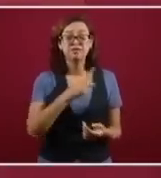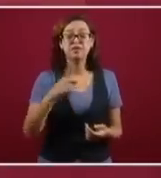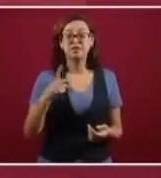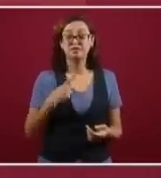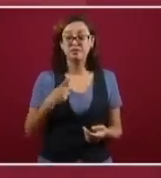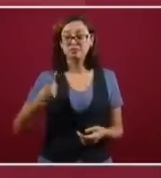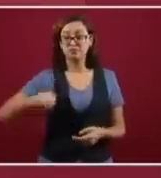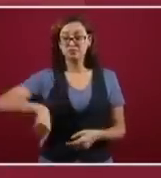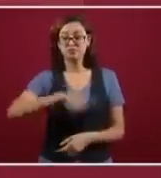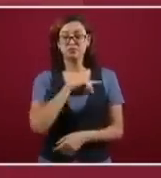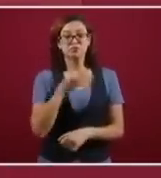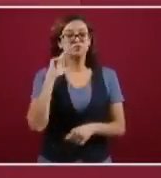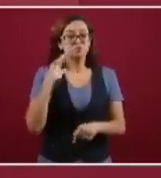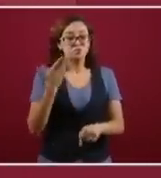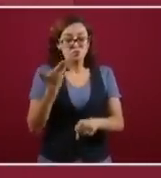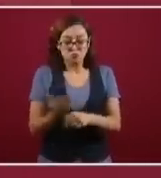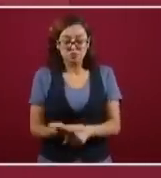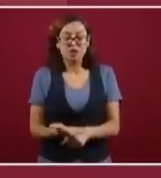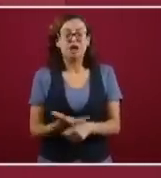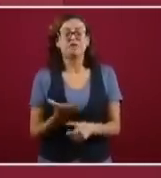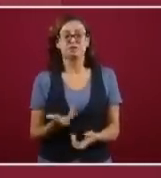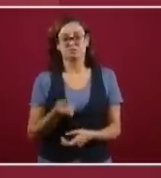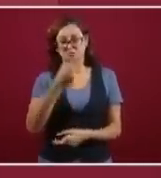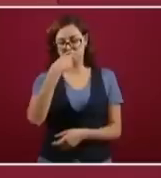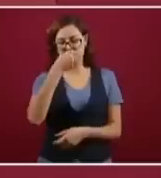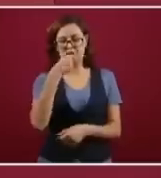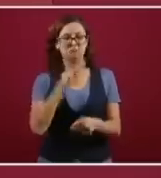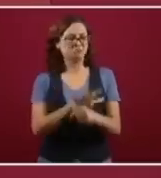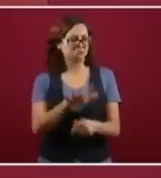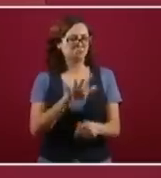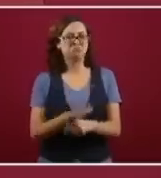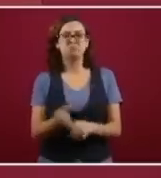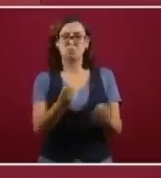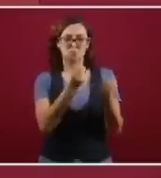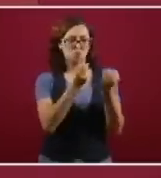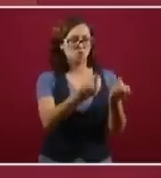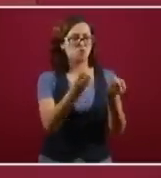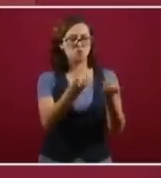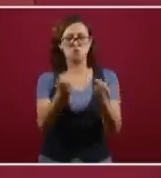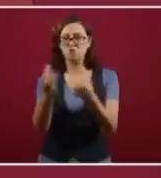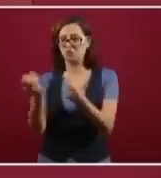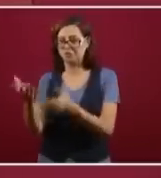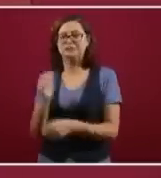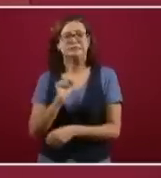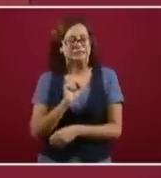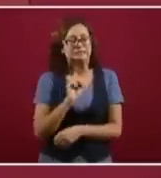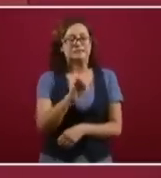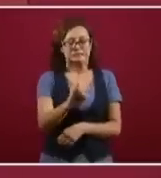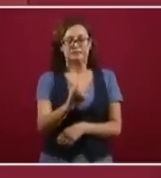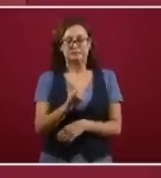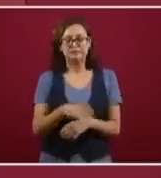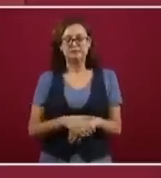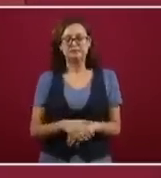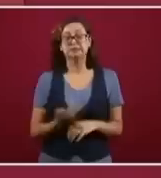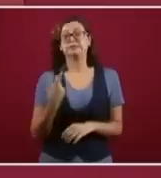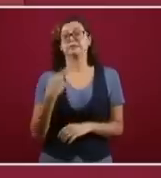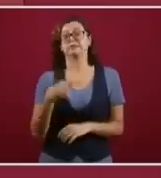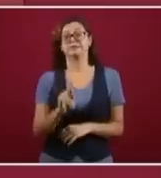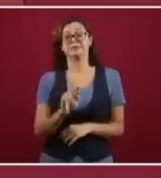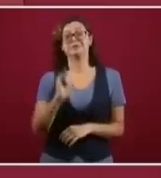la responsabilidad de que no falten las medicinas, pero en este caso, imagínense,